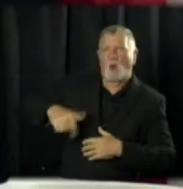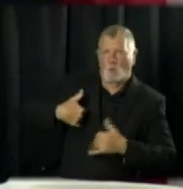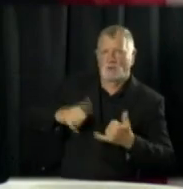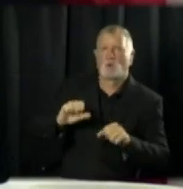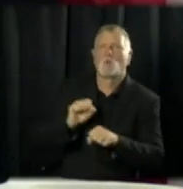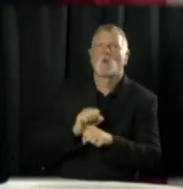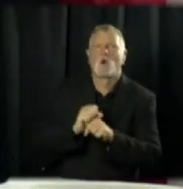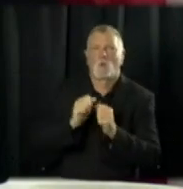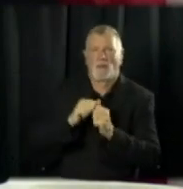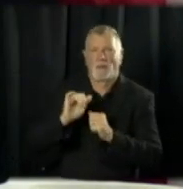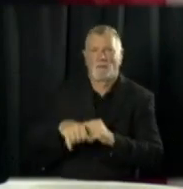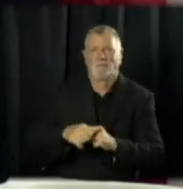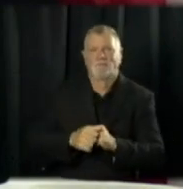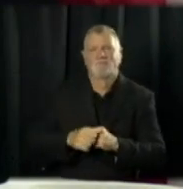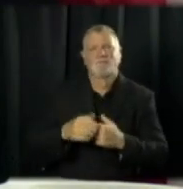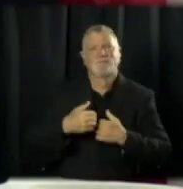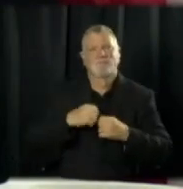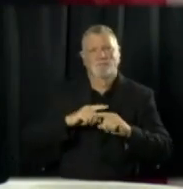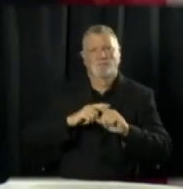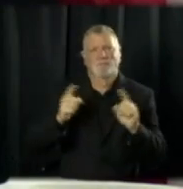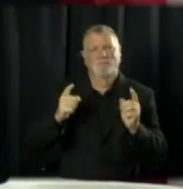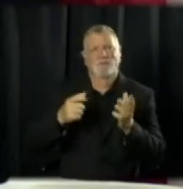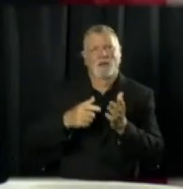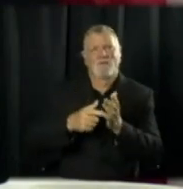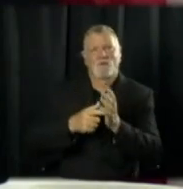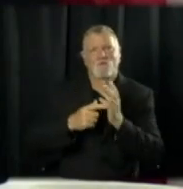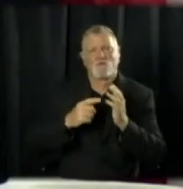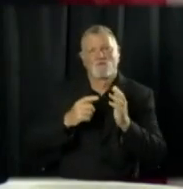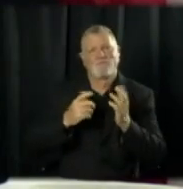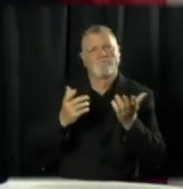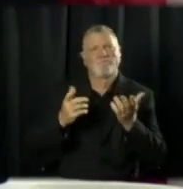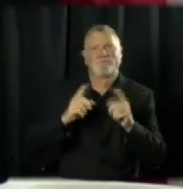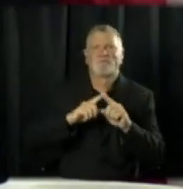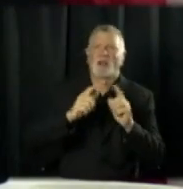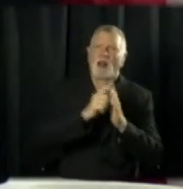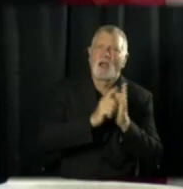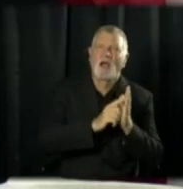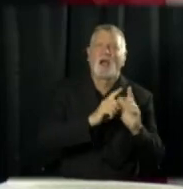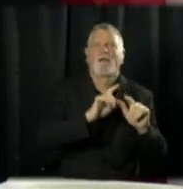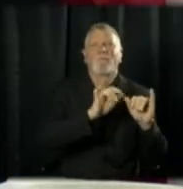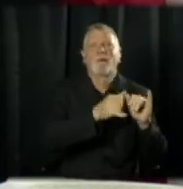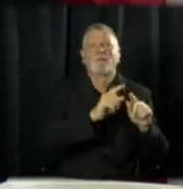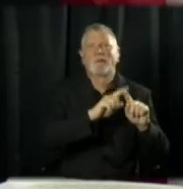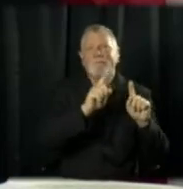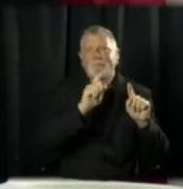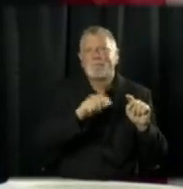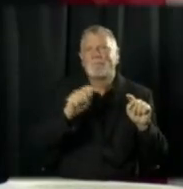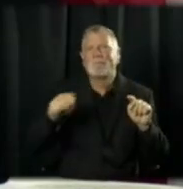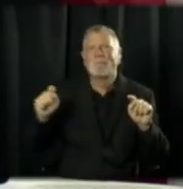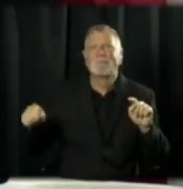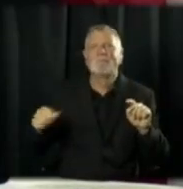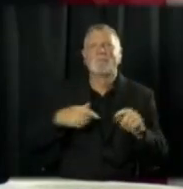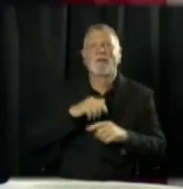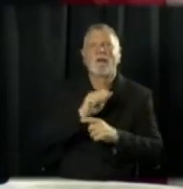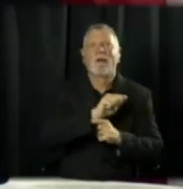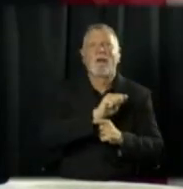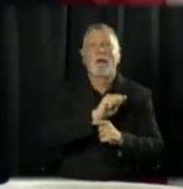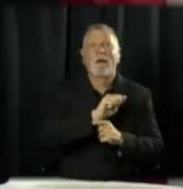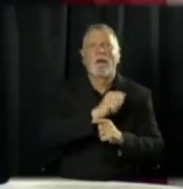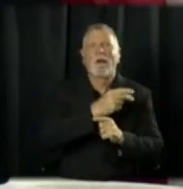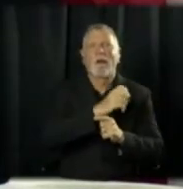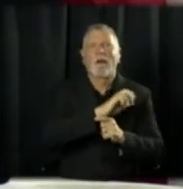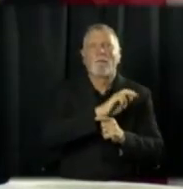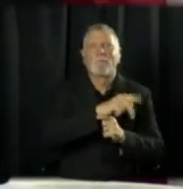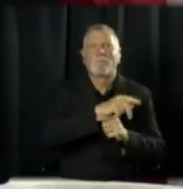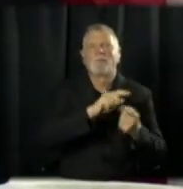Eso es exactamente lo que estamos trabajando. Así que las tres leyes tienen diferentes requisitos de regulaciones, medidas.